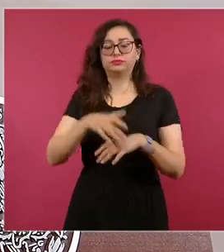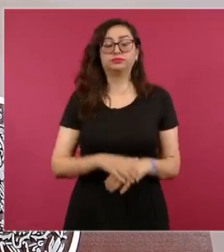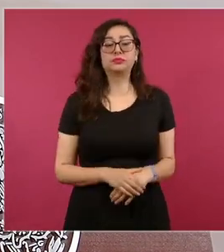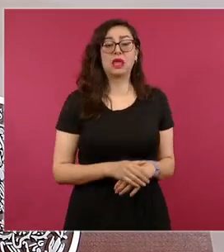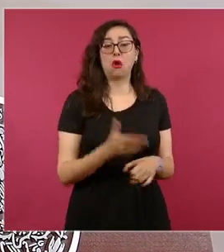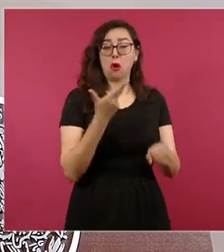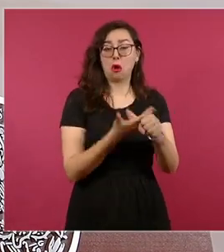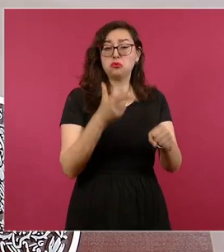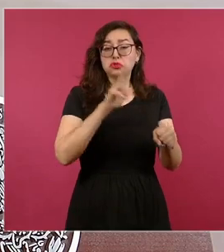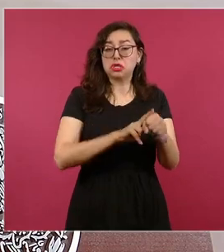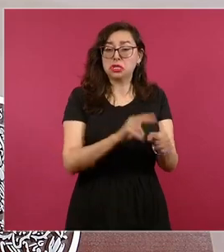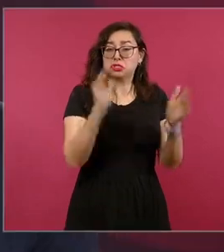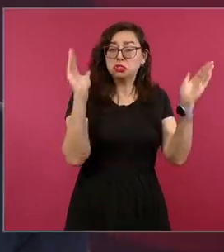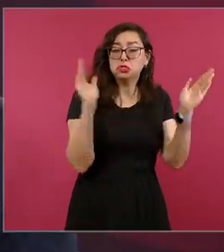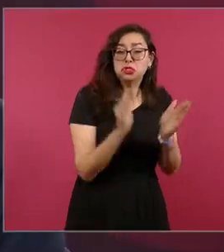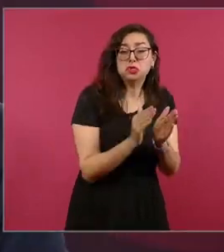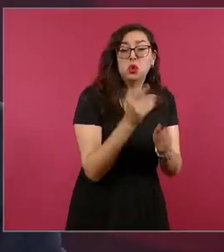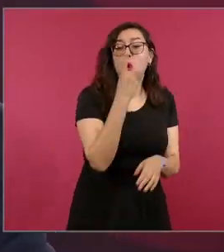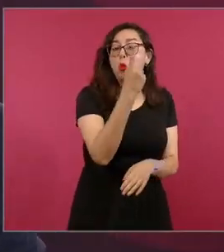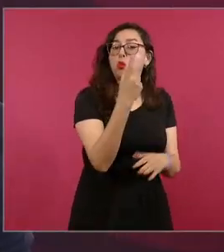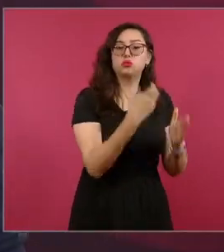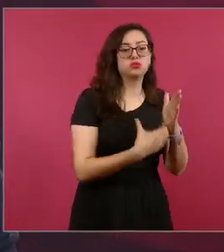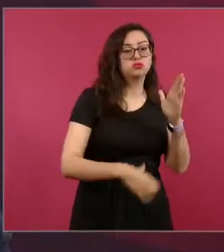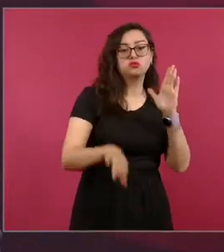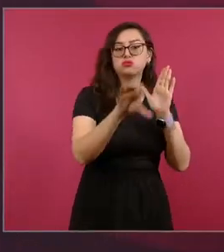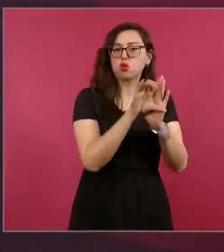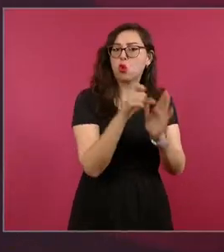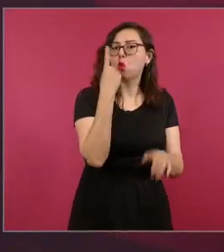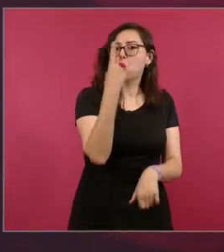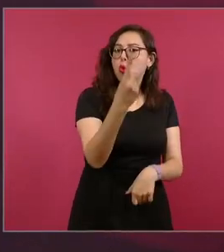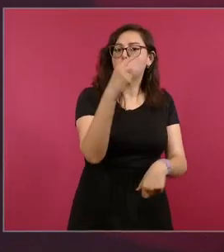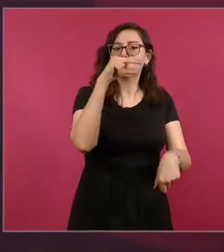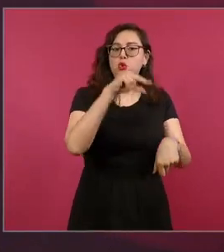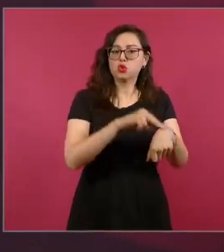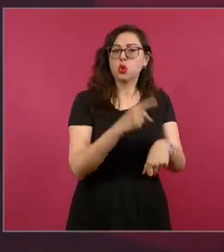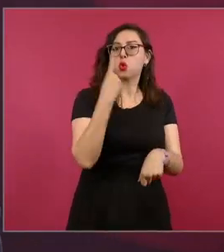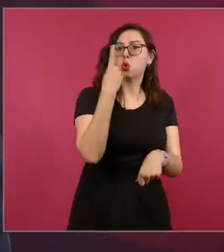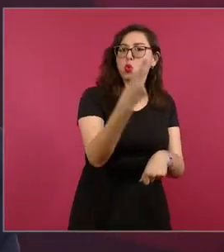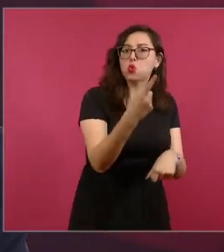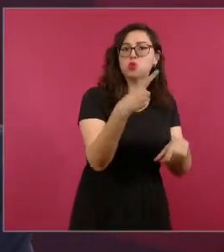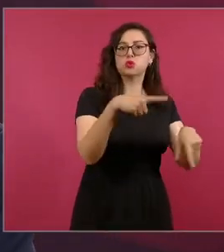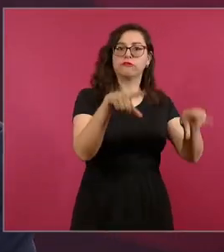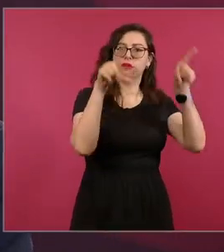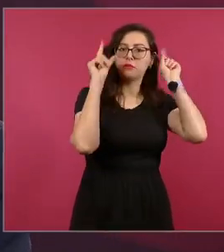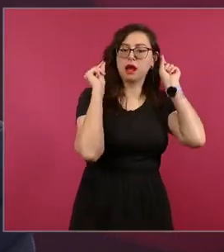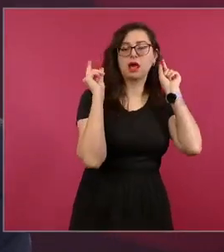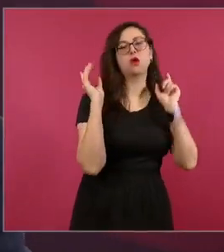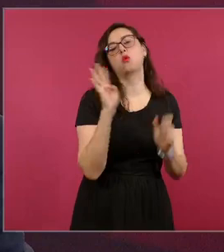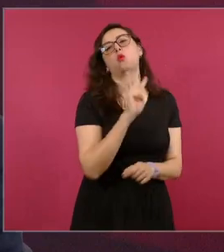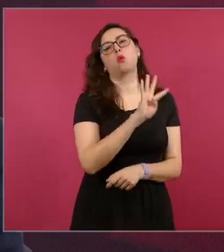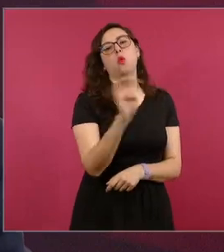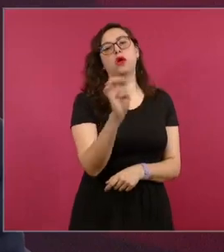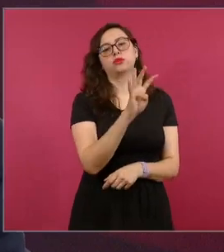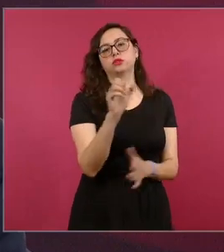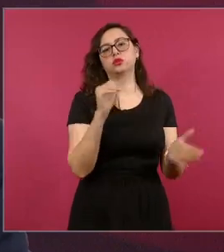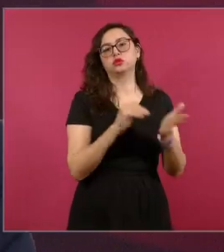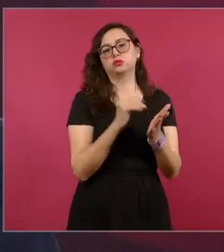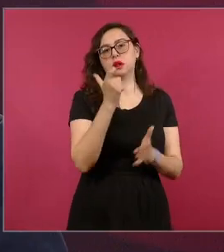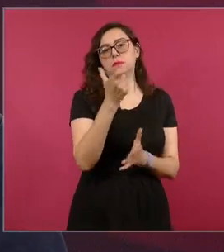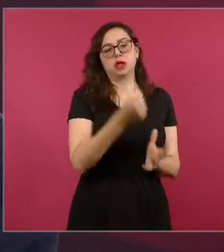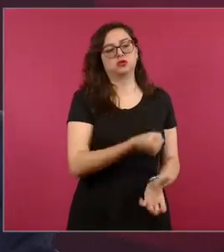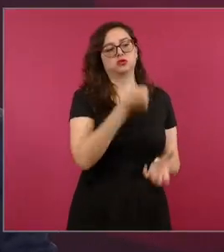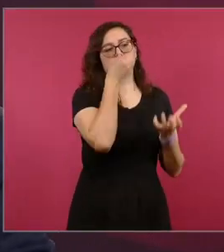tienen un consultorio con un médico, una enfermera, que son de los que se está creciendo también en los turnos. Se calculó de esa